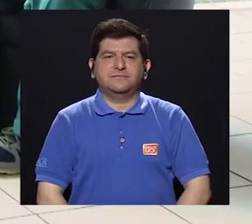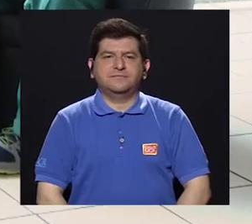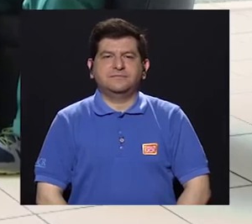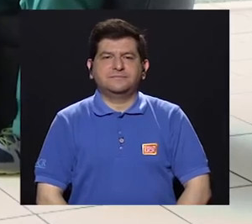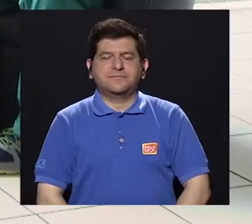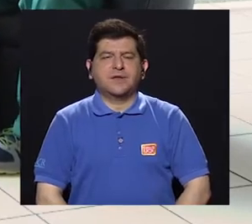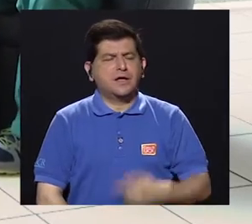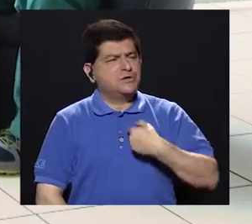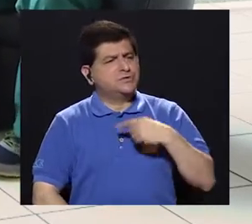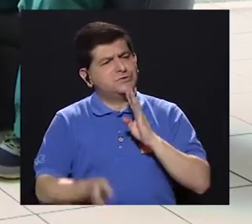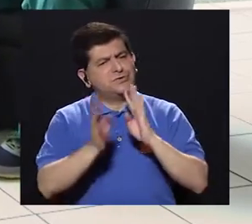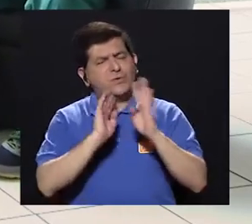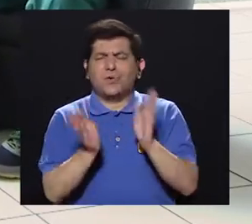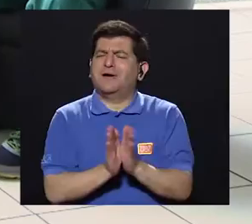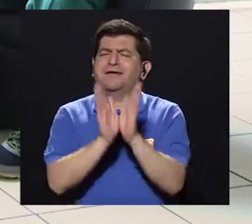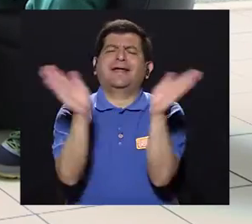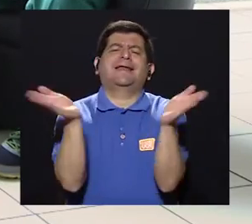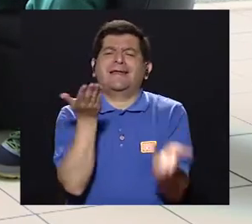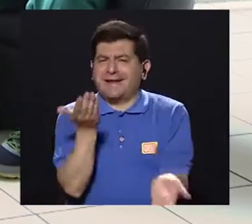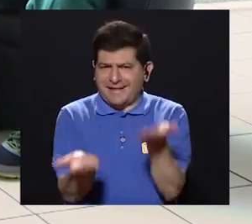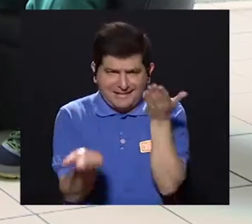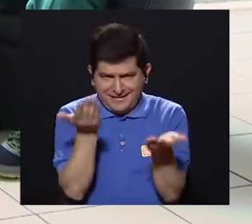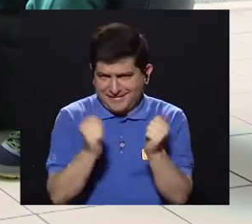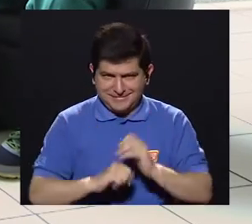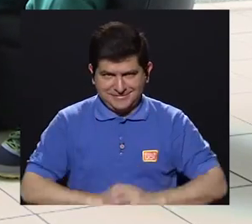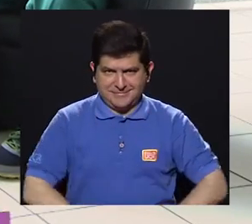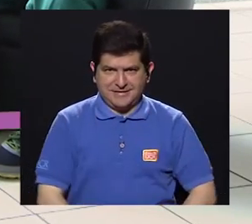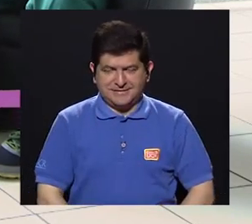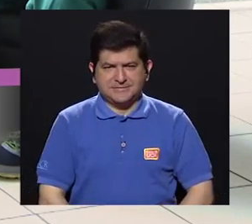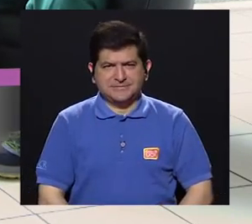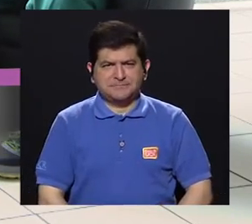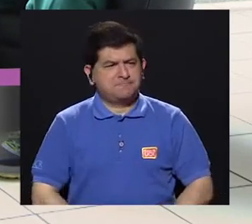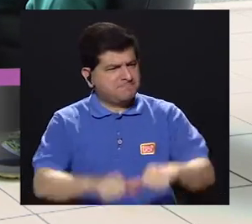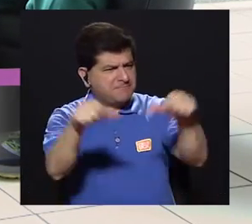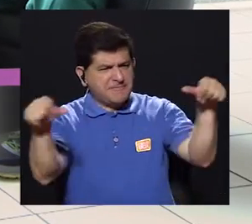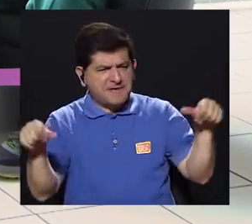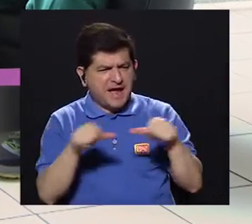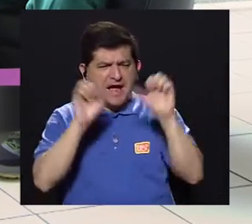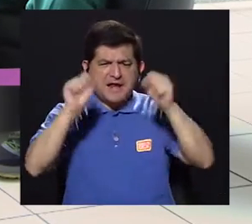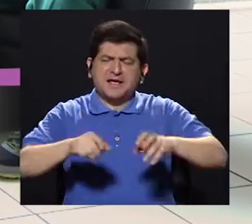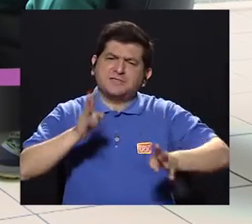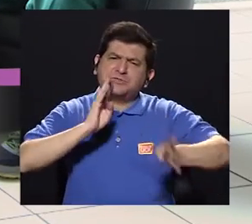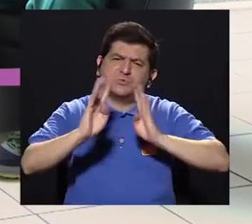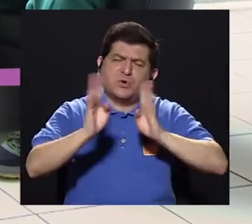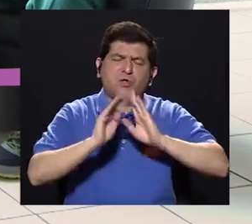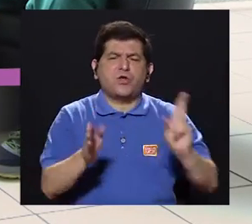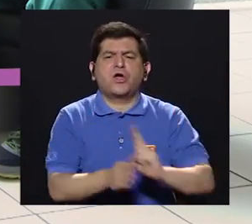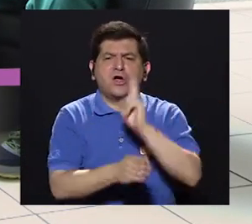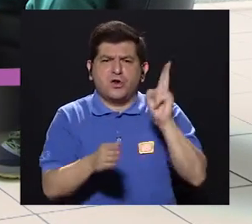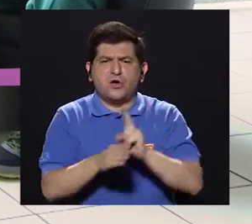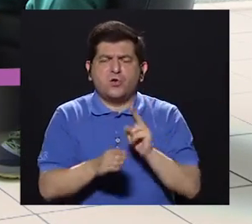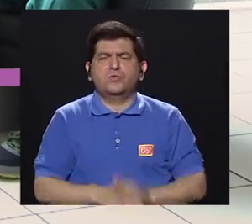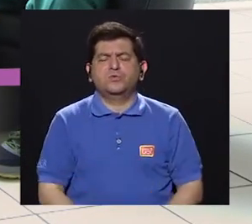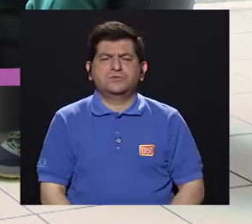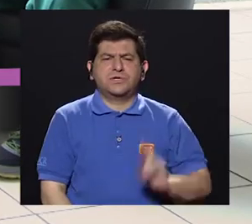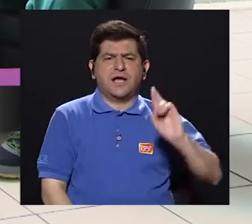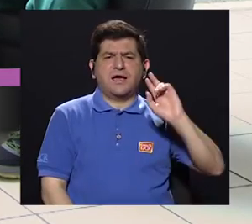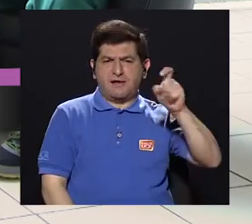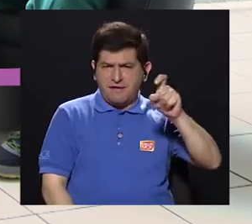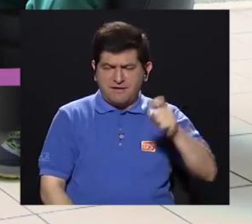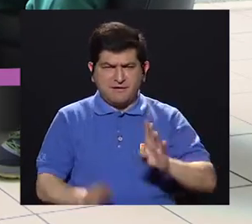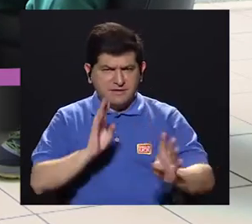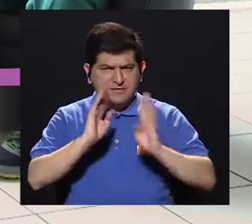Ulises, y si uno habla como en términos generales, ¿cuántas áreas podríamos hablar que se utiliza la